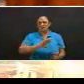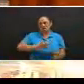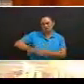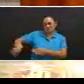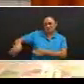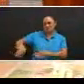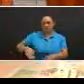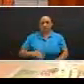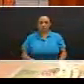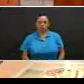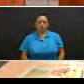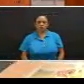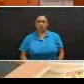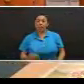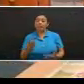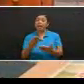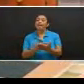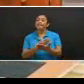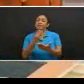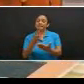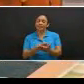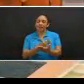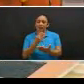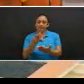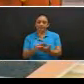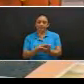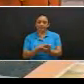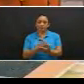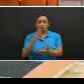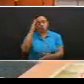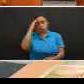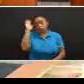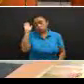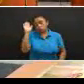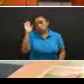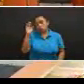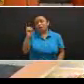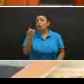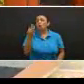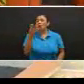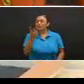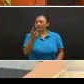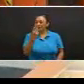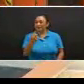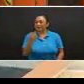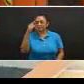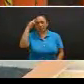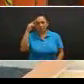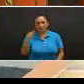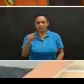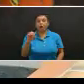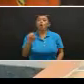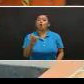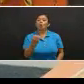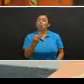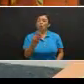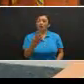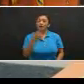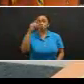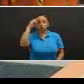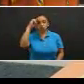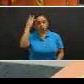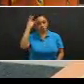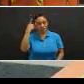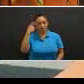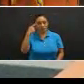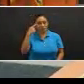menospreciamos la Biblia. Yo no sé cuántas veces o al día o cuántos días lee usted la Biblia.